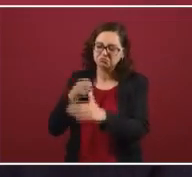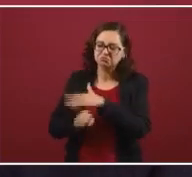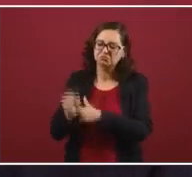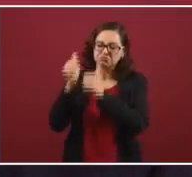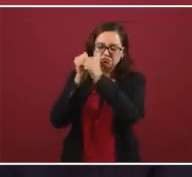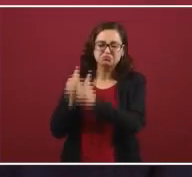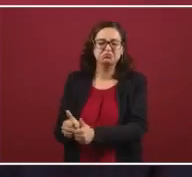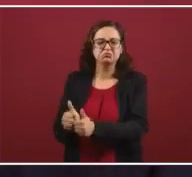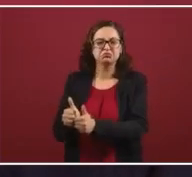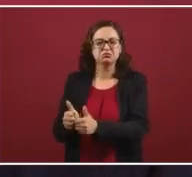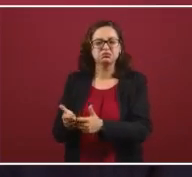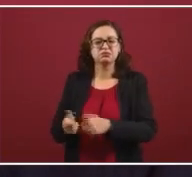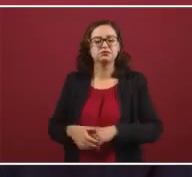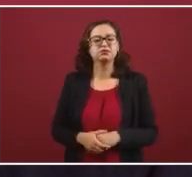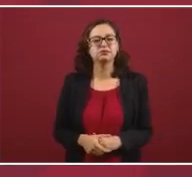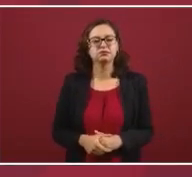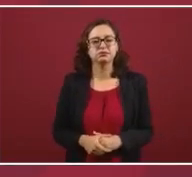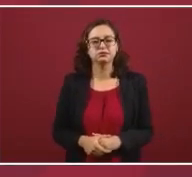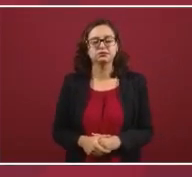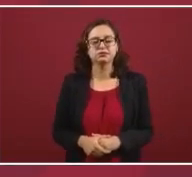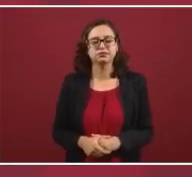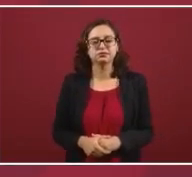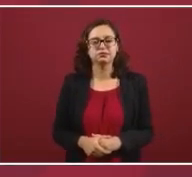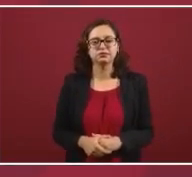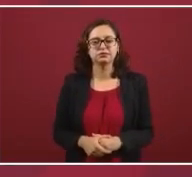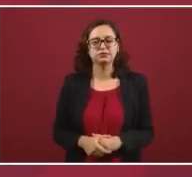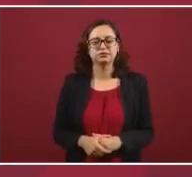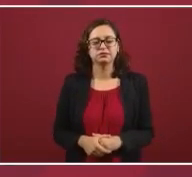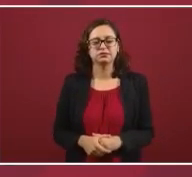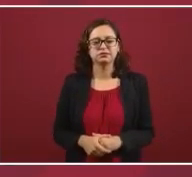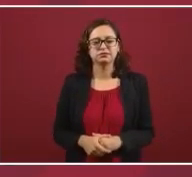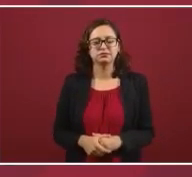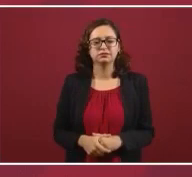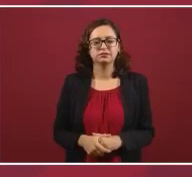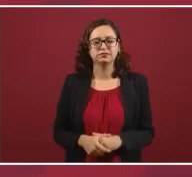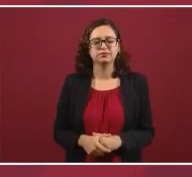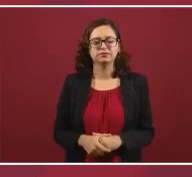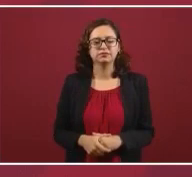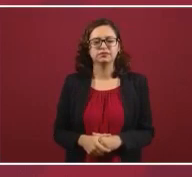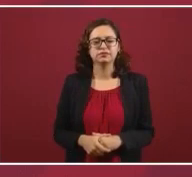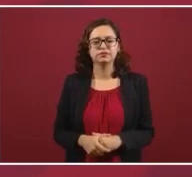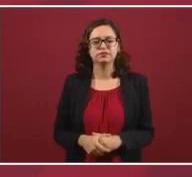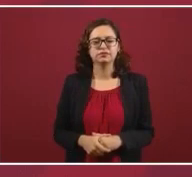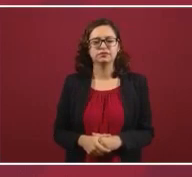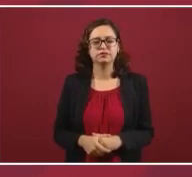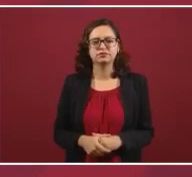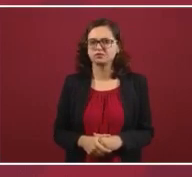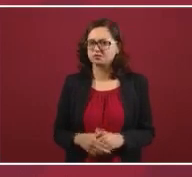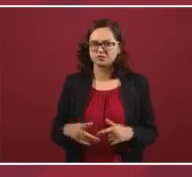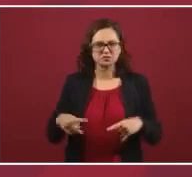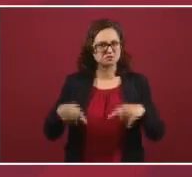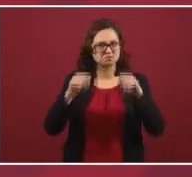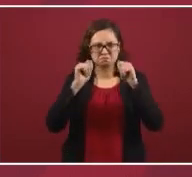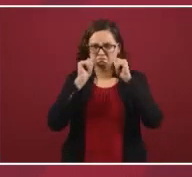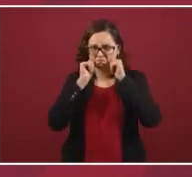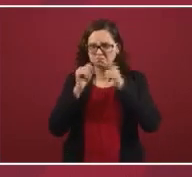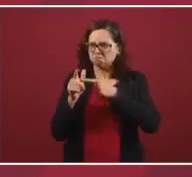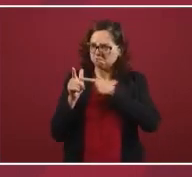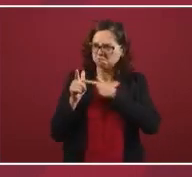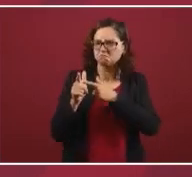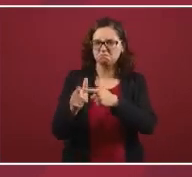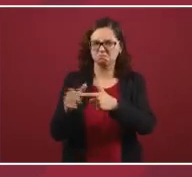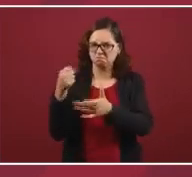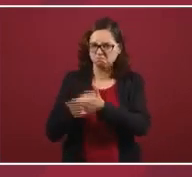Y llamando a derrocar al régimen.